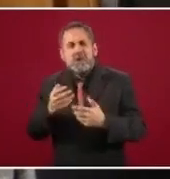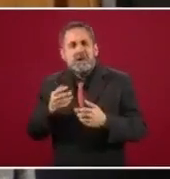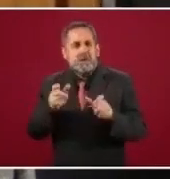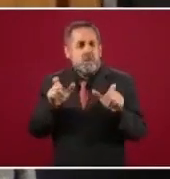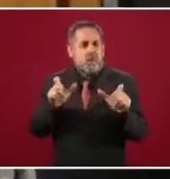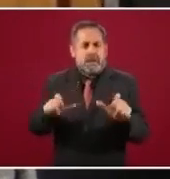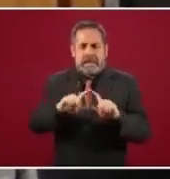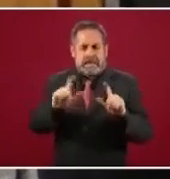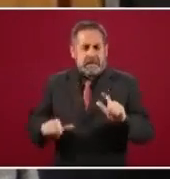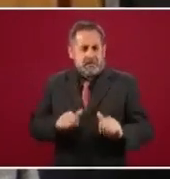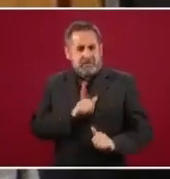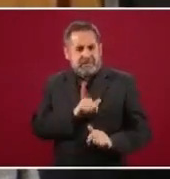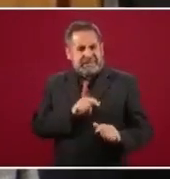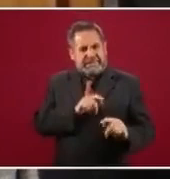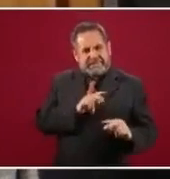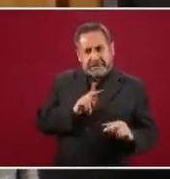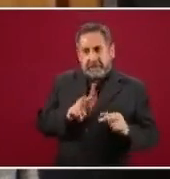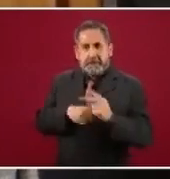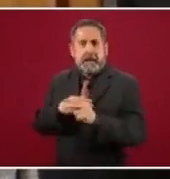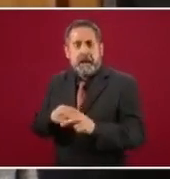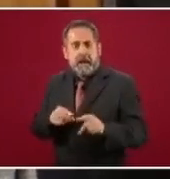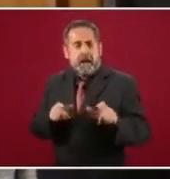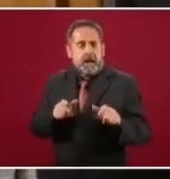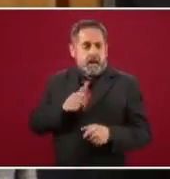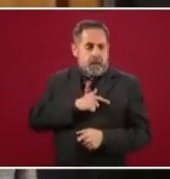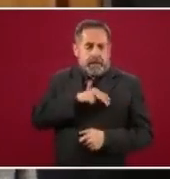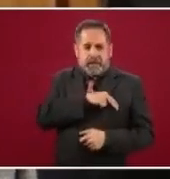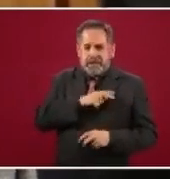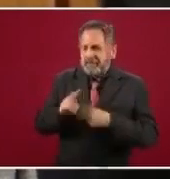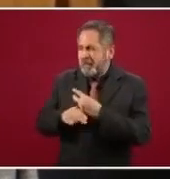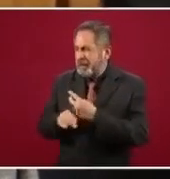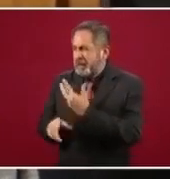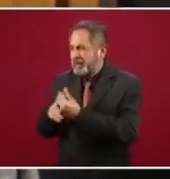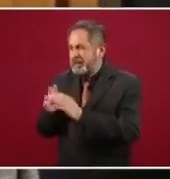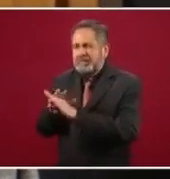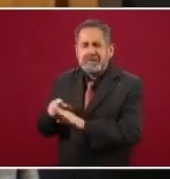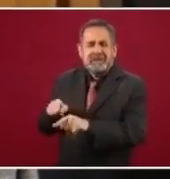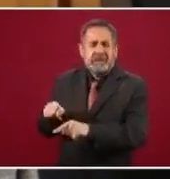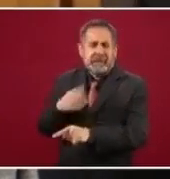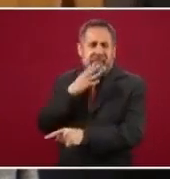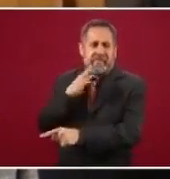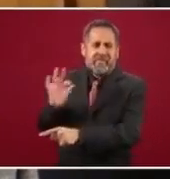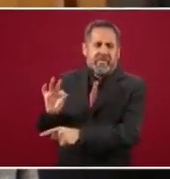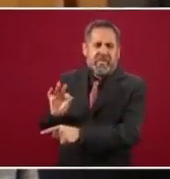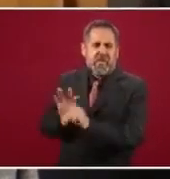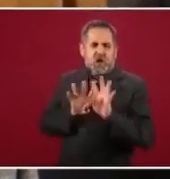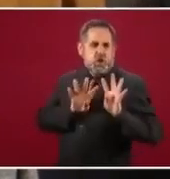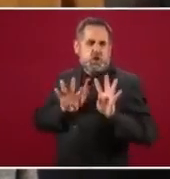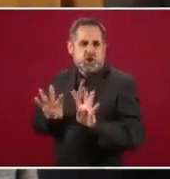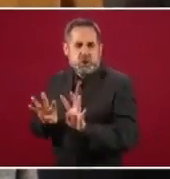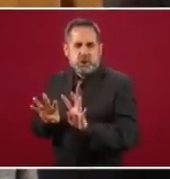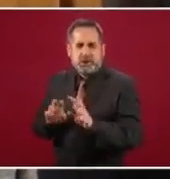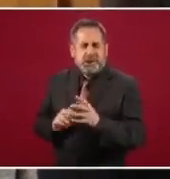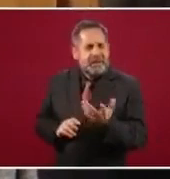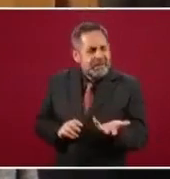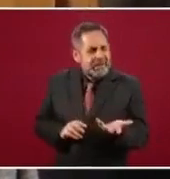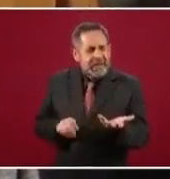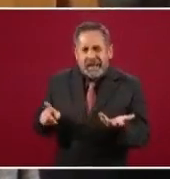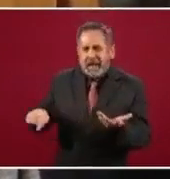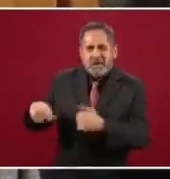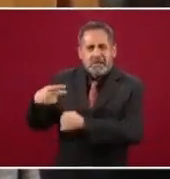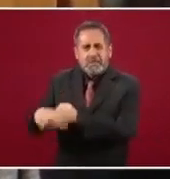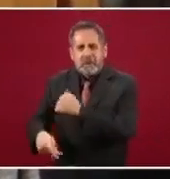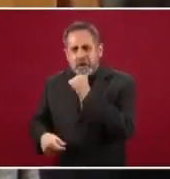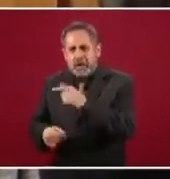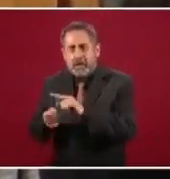Nacional para contener a migrantes que a lo mejor no ponen en peligro a los mexicanos como lo